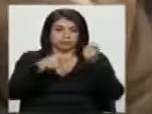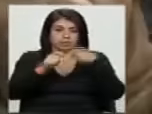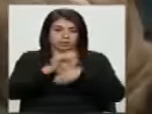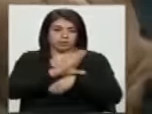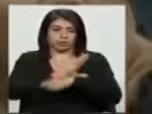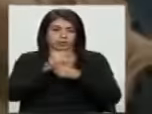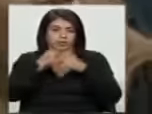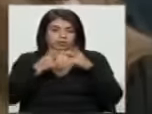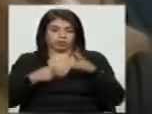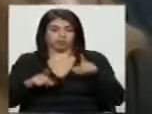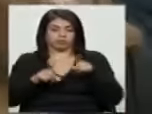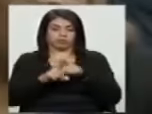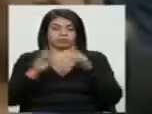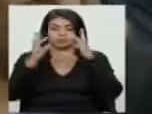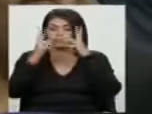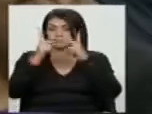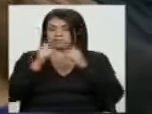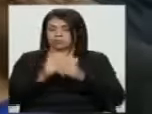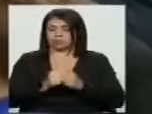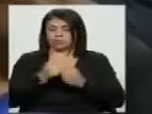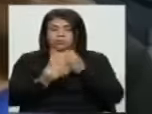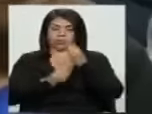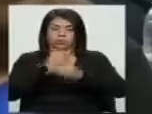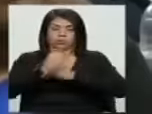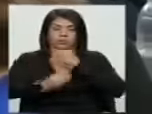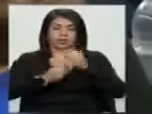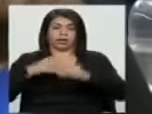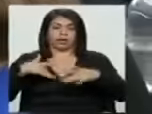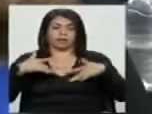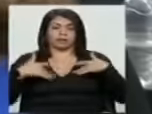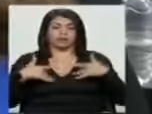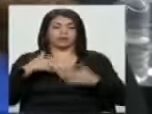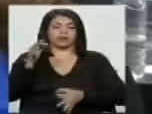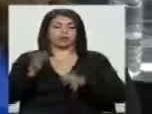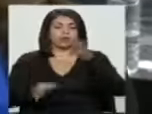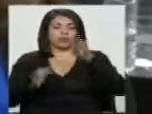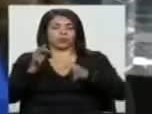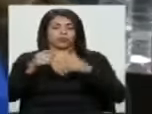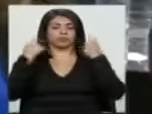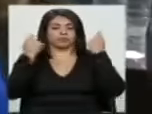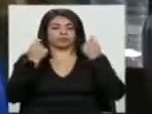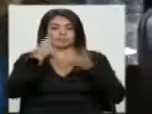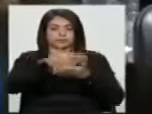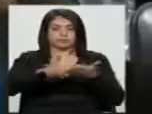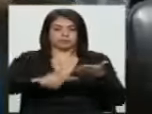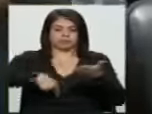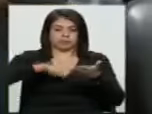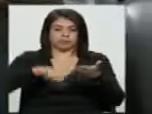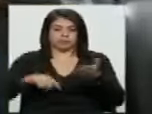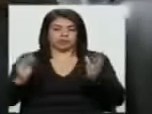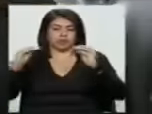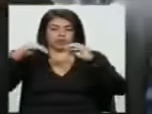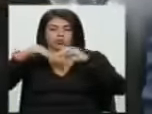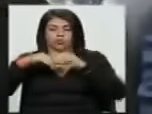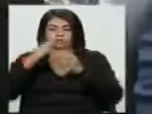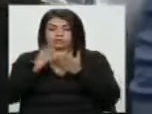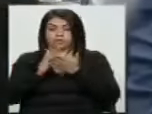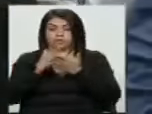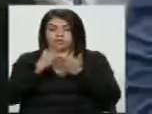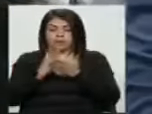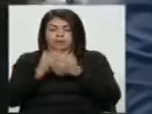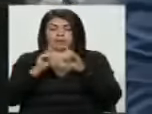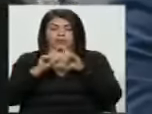bienes, así como administrarlos, realizar actos jurídicos y celebrar contratos y convenios, siempre y